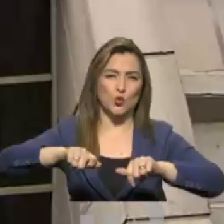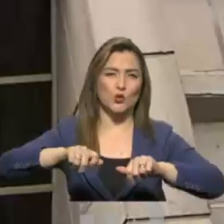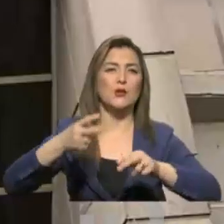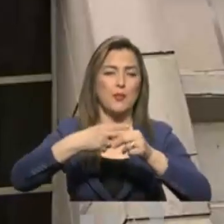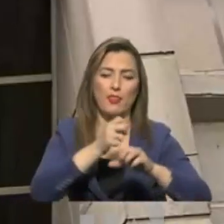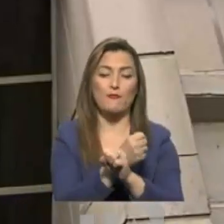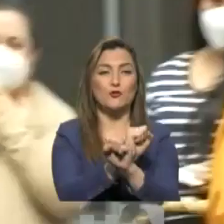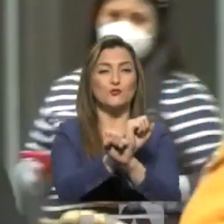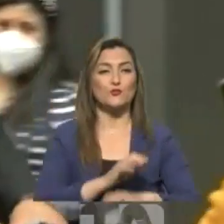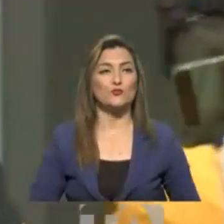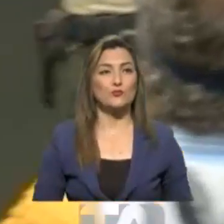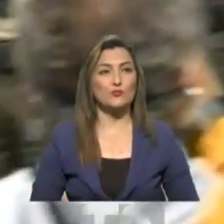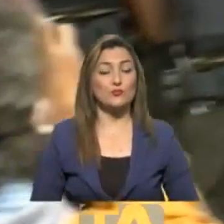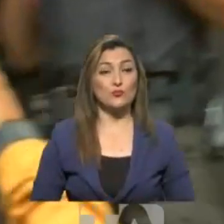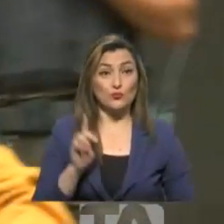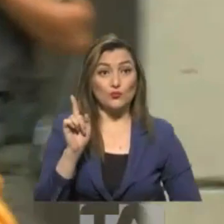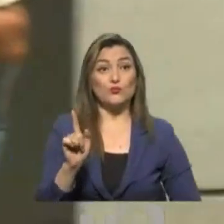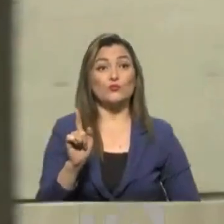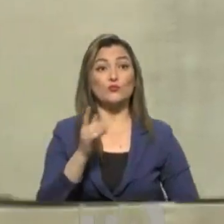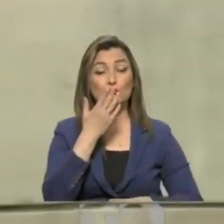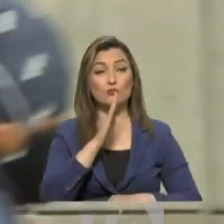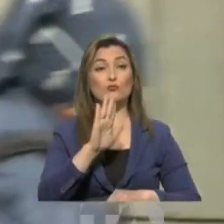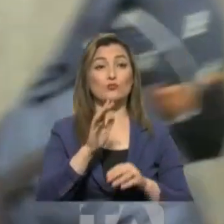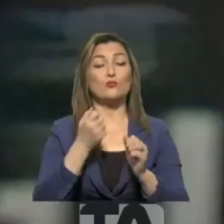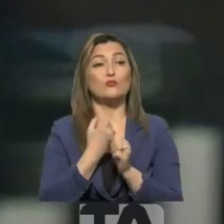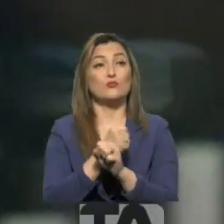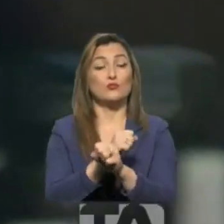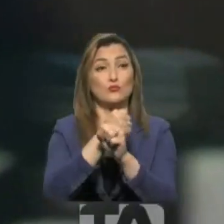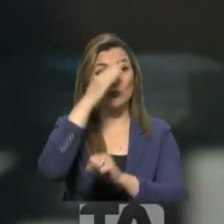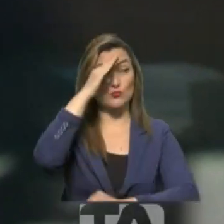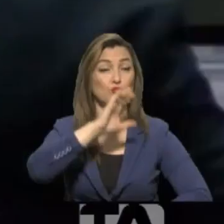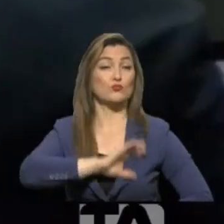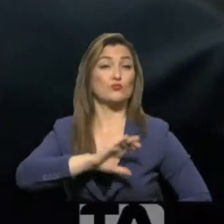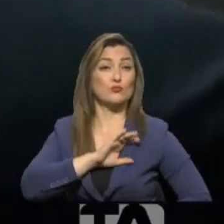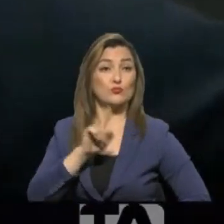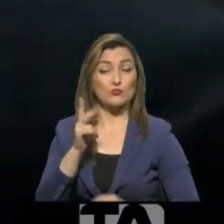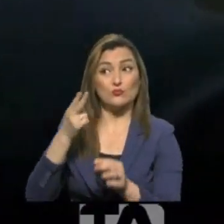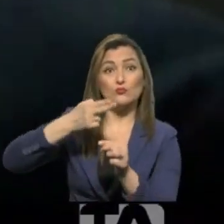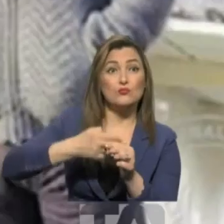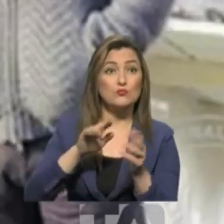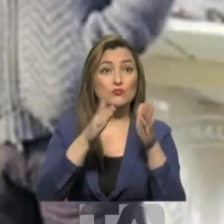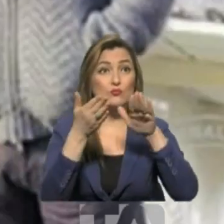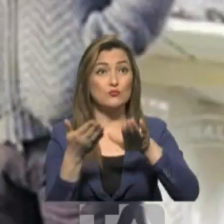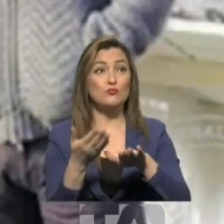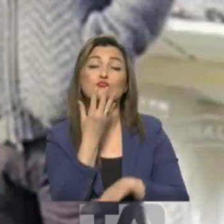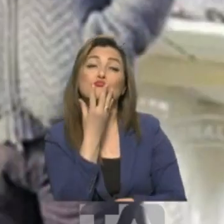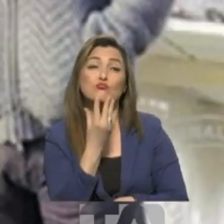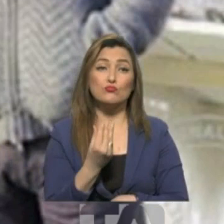de Pedernales. A esto se suma que Salcedo se ofreció a la defensa de los agentes metropolitanos que estuvieron vinculados en la muerte